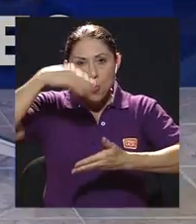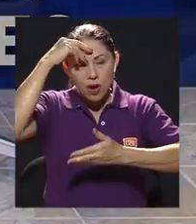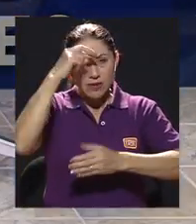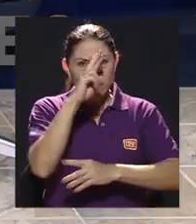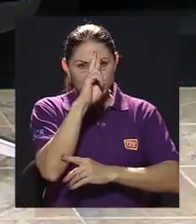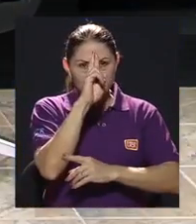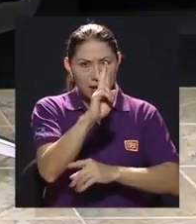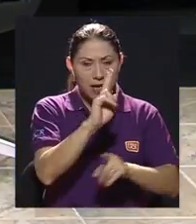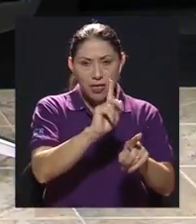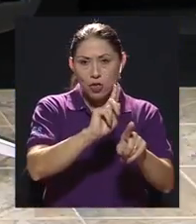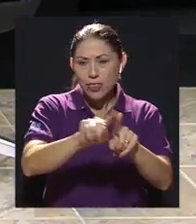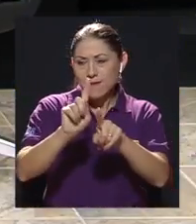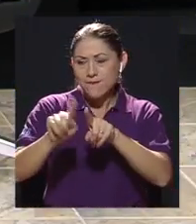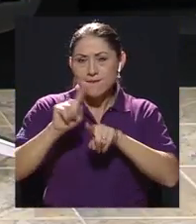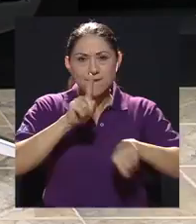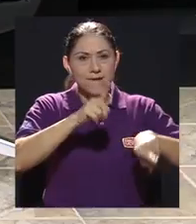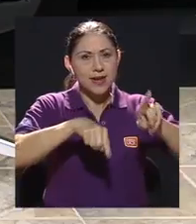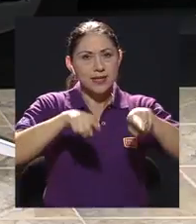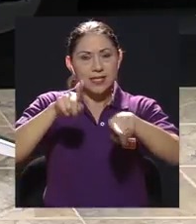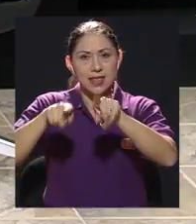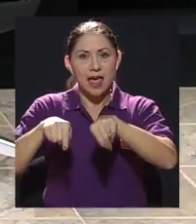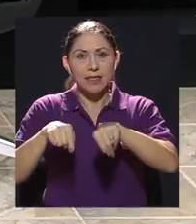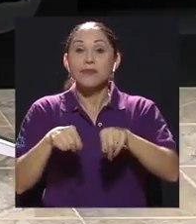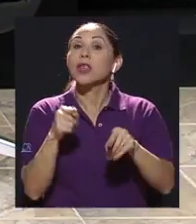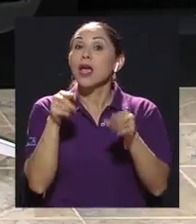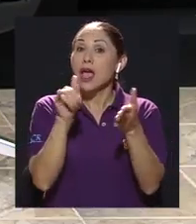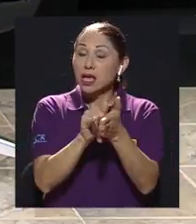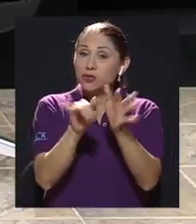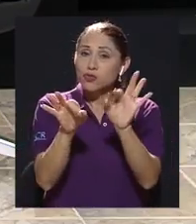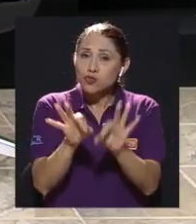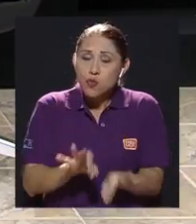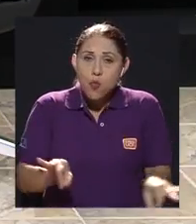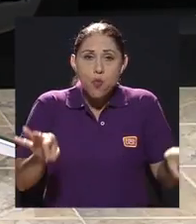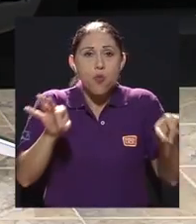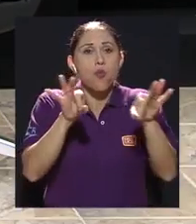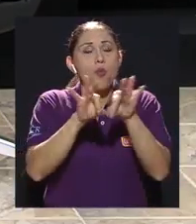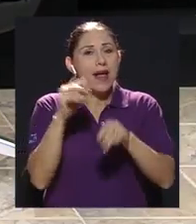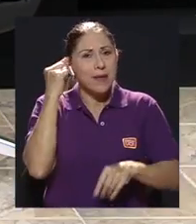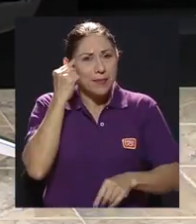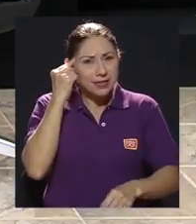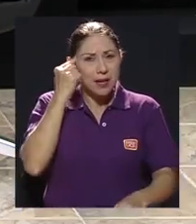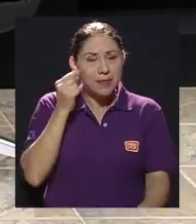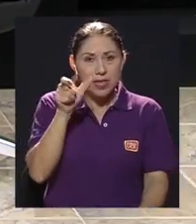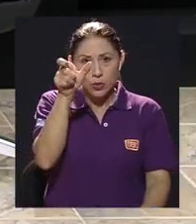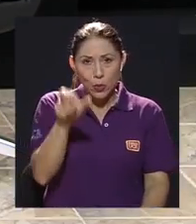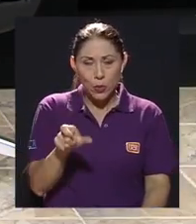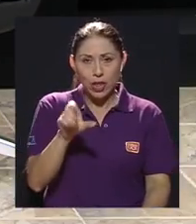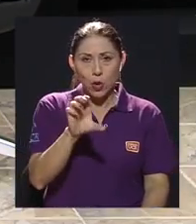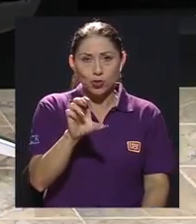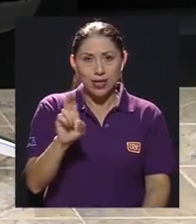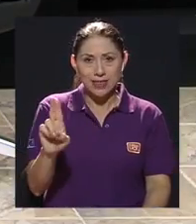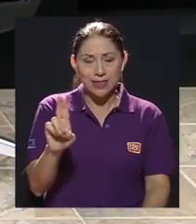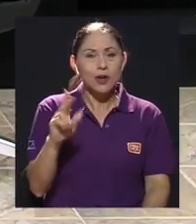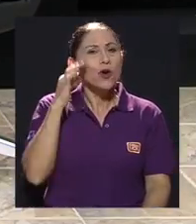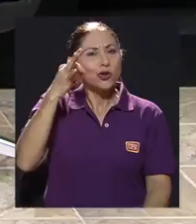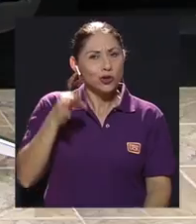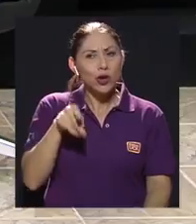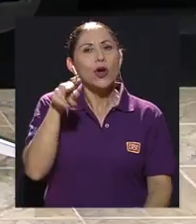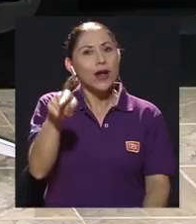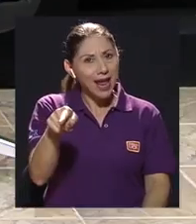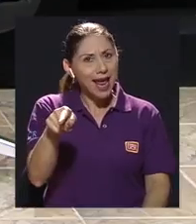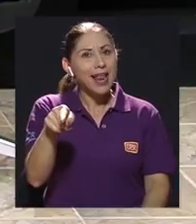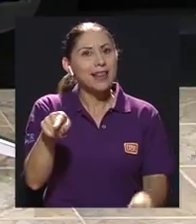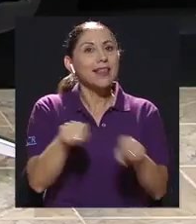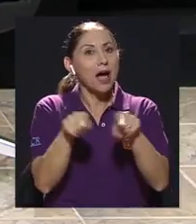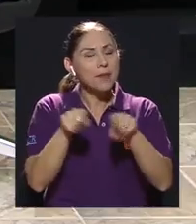en todo su alcance. Randall, eso es fundamental también en el pensamiento de don Constantino, y creo que él lo ha hecho también valer a